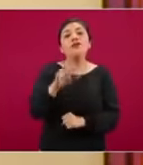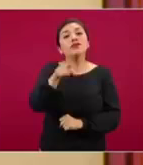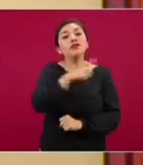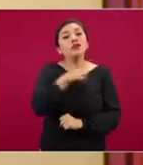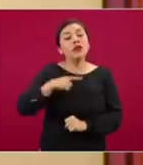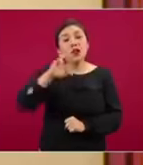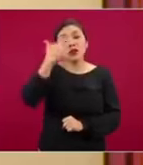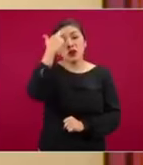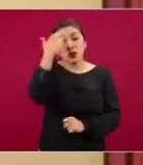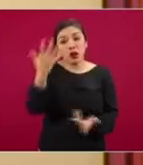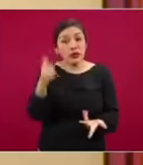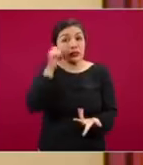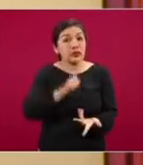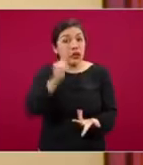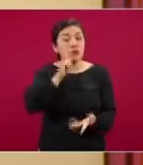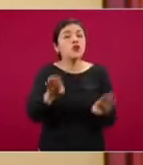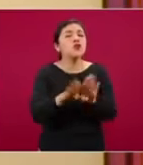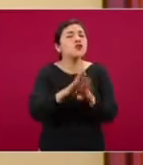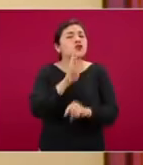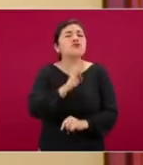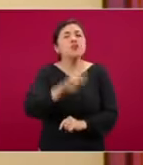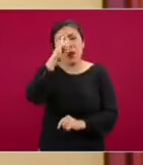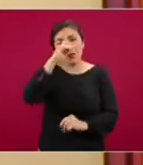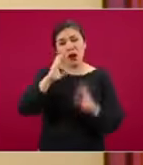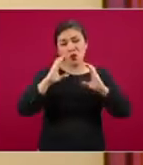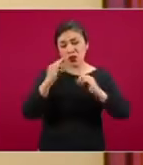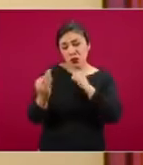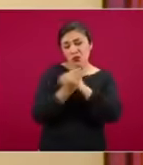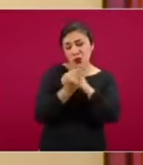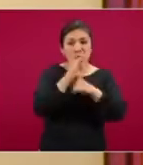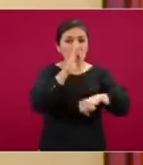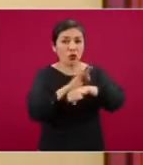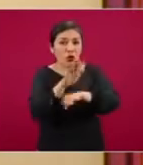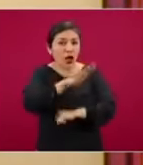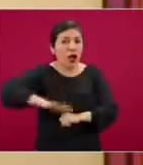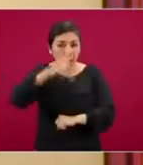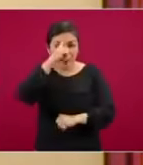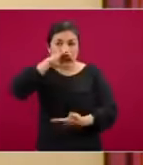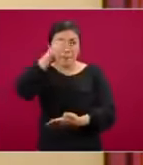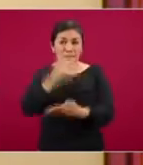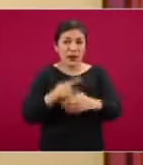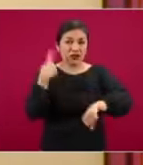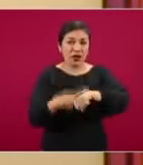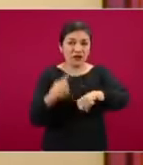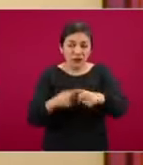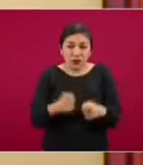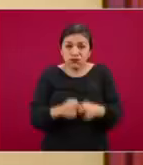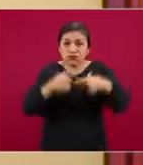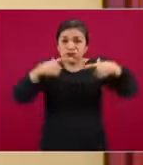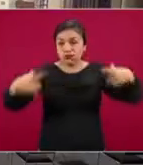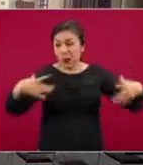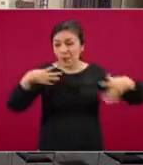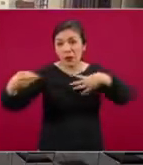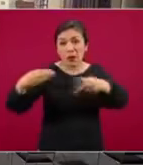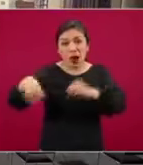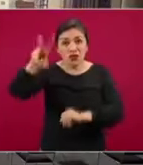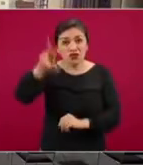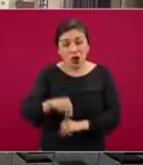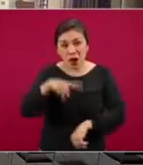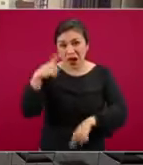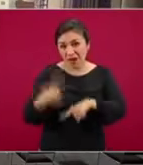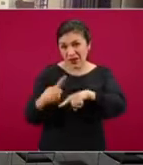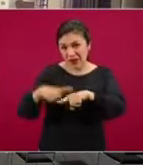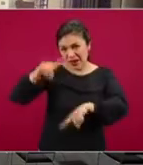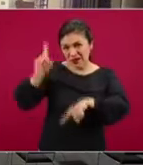recordar siempre que la también mejor medida preventiva para poder prevenir precisamente un contagio de la